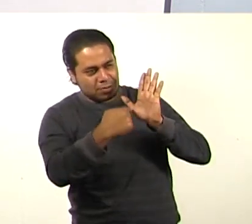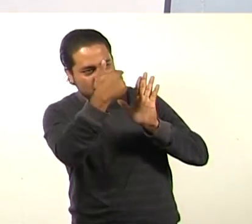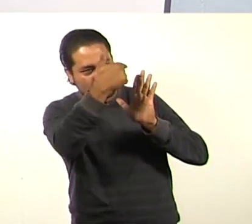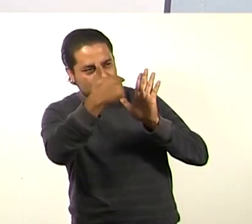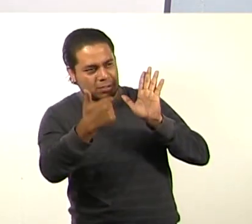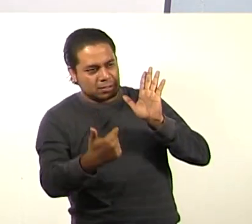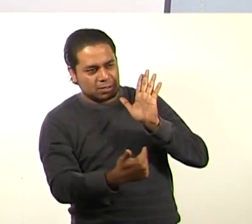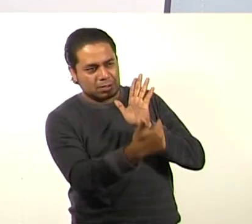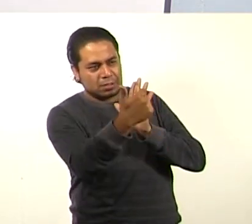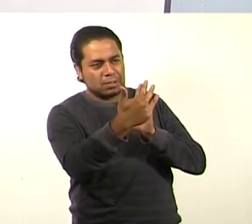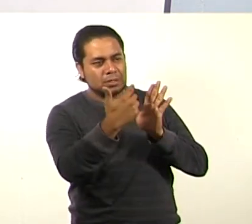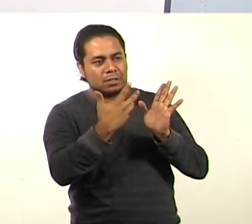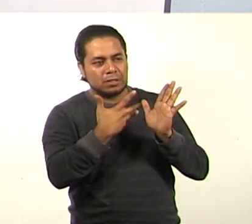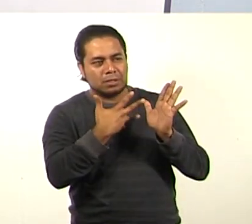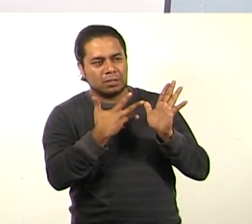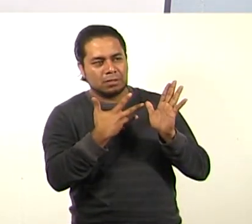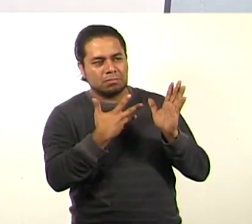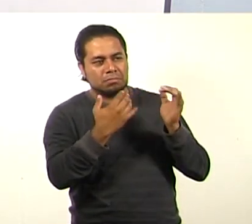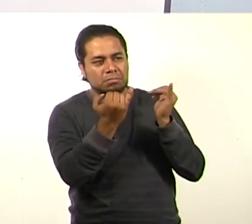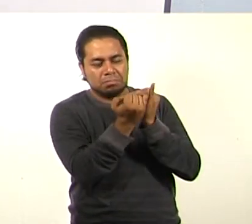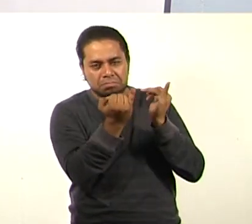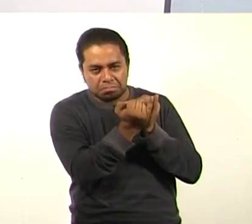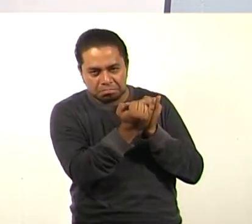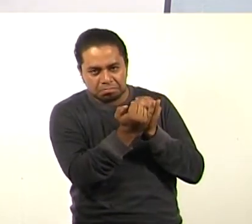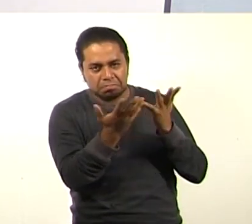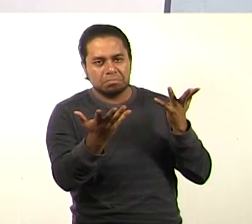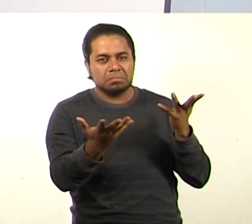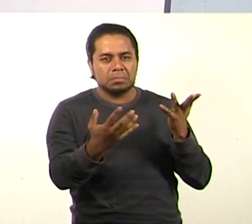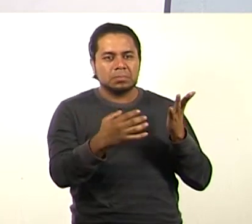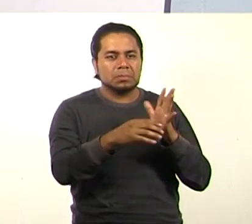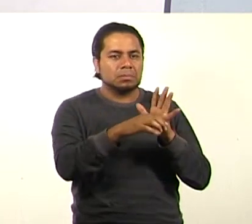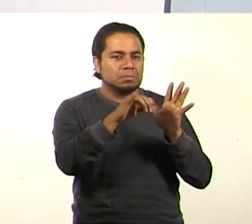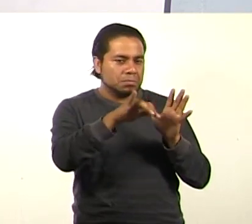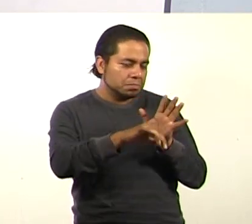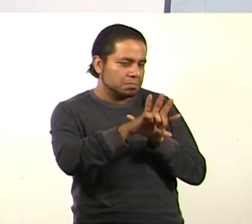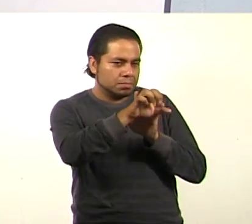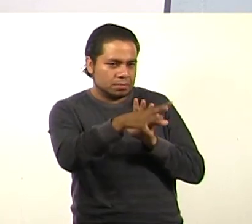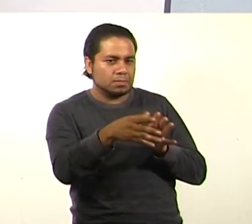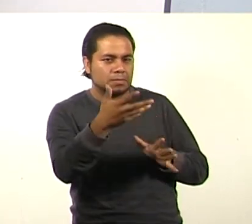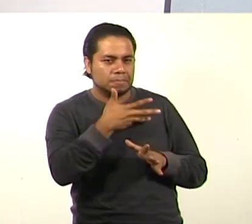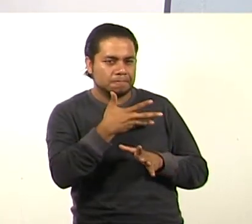séptimos es lo mismo que si tuviéramos